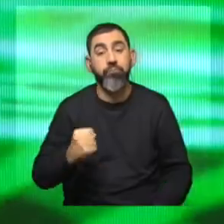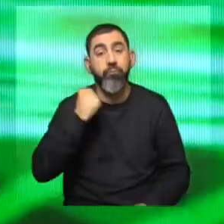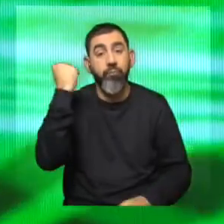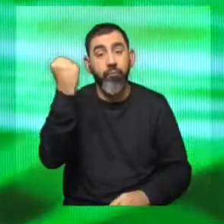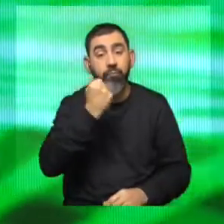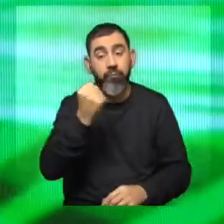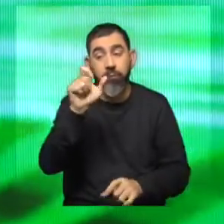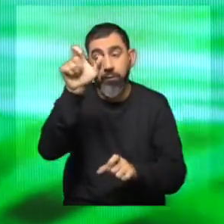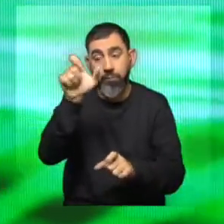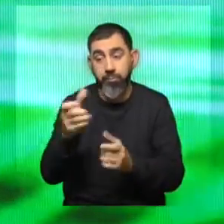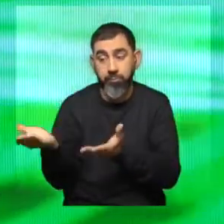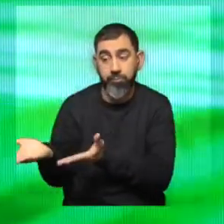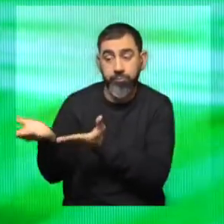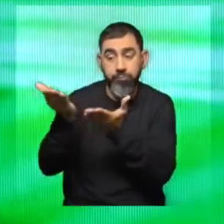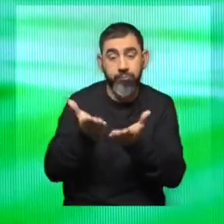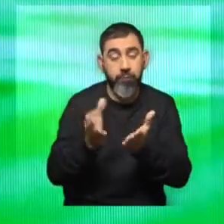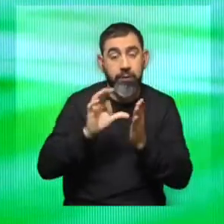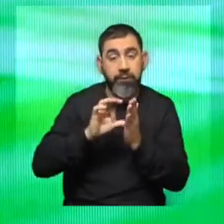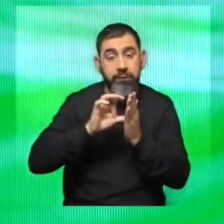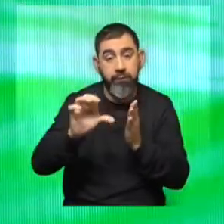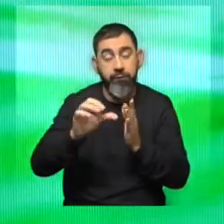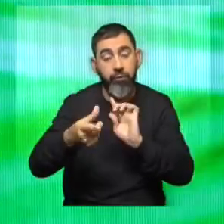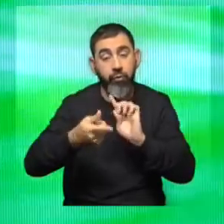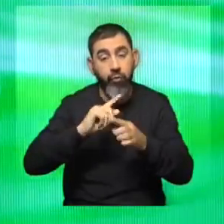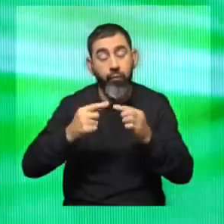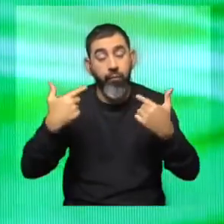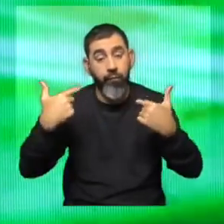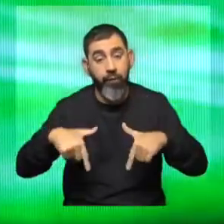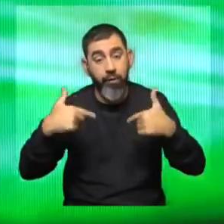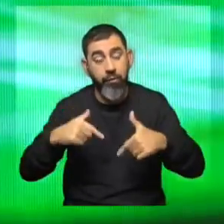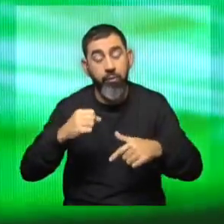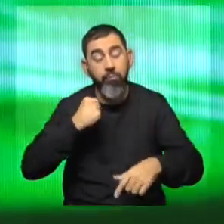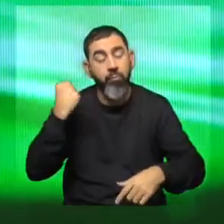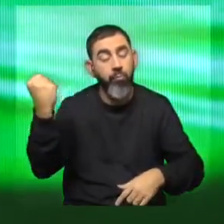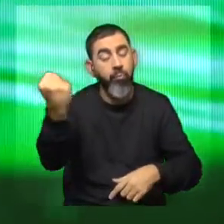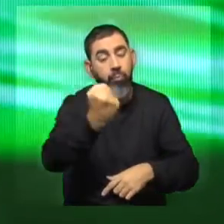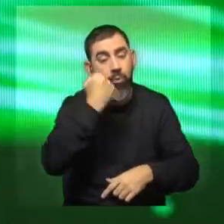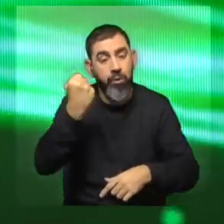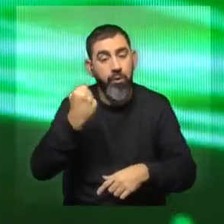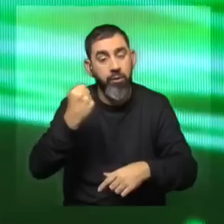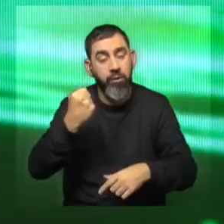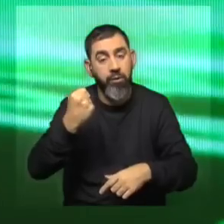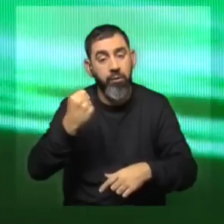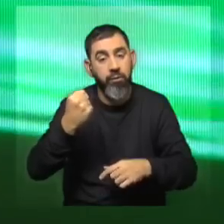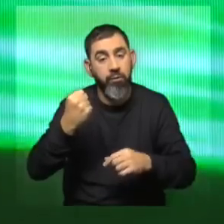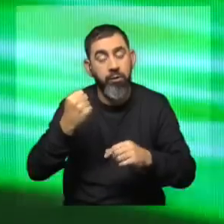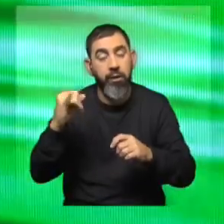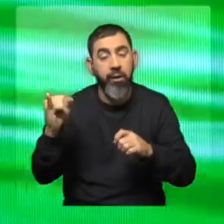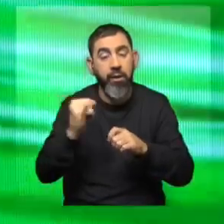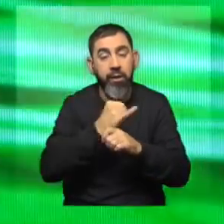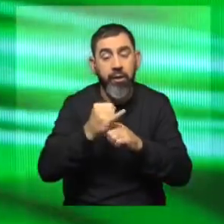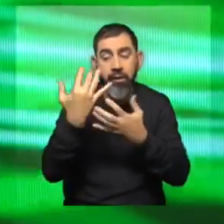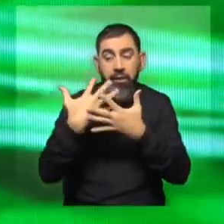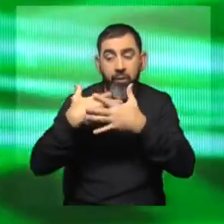nosotros recibimos a las personas desde el servicio que es un convenio con la intendencia es importante trabajar interinstitucionalmente